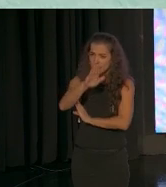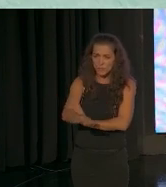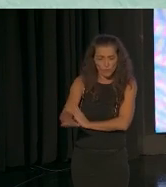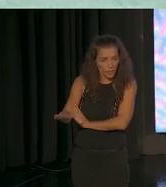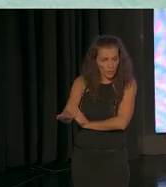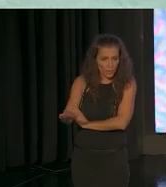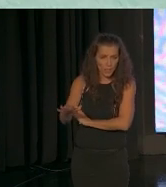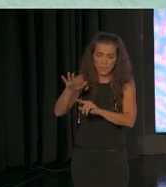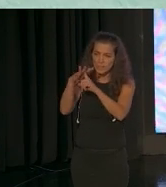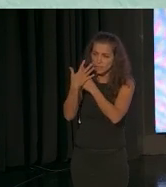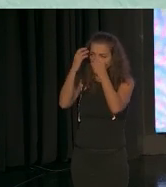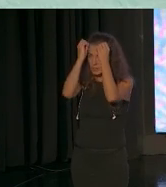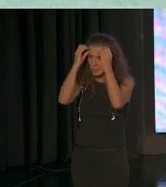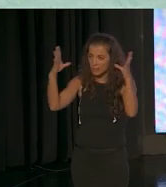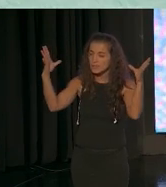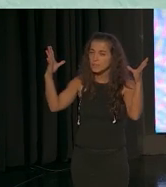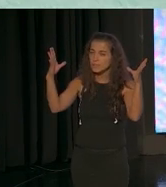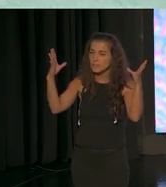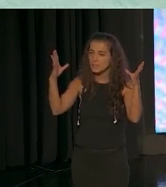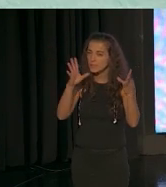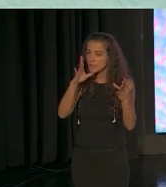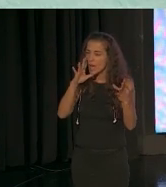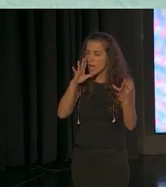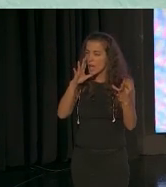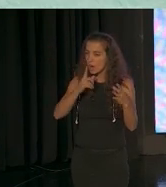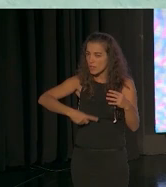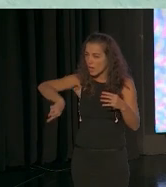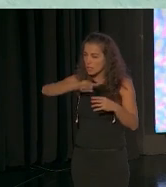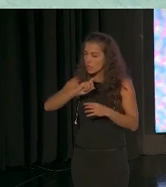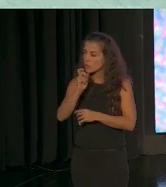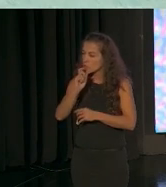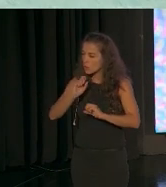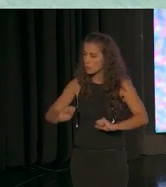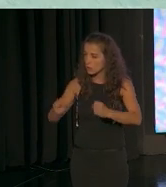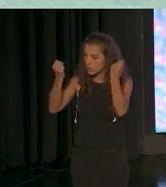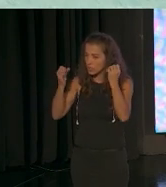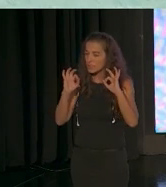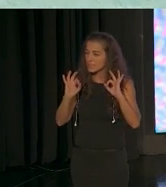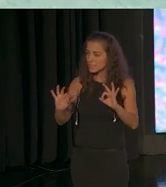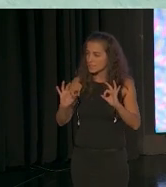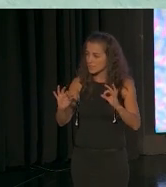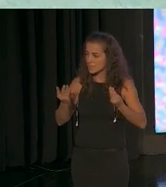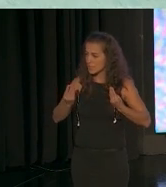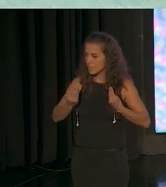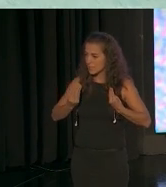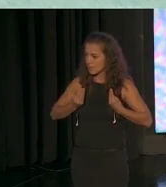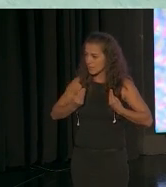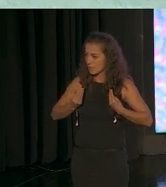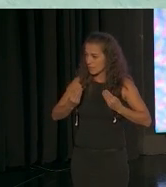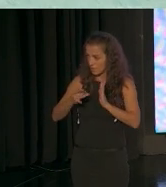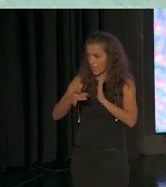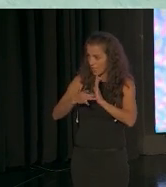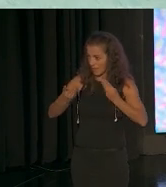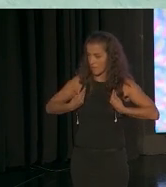de la presentación, y piensen ahora cómo estamos contribuyendo a las calidades de vida de las infancias ajenas y